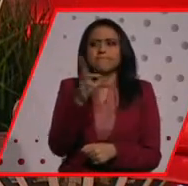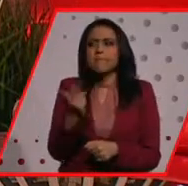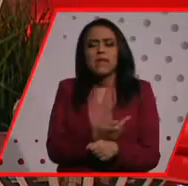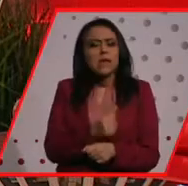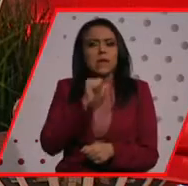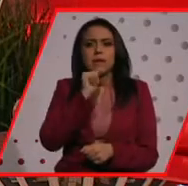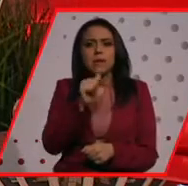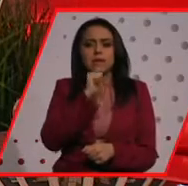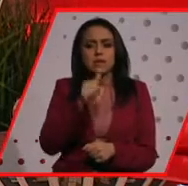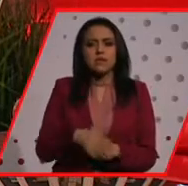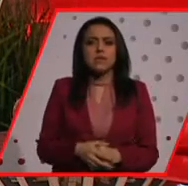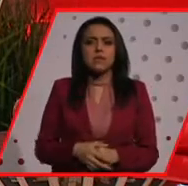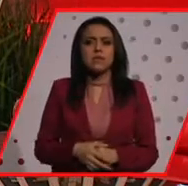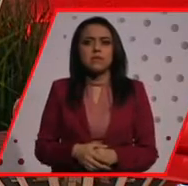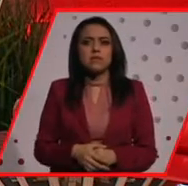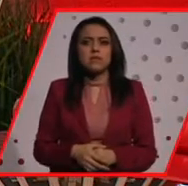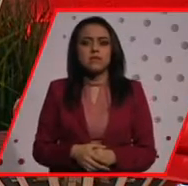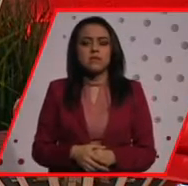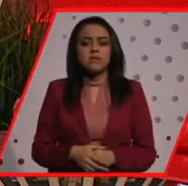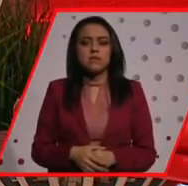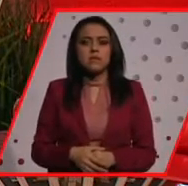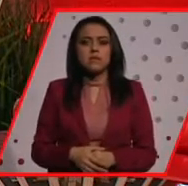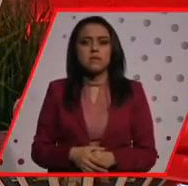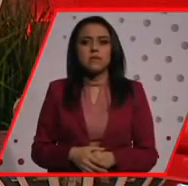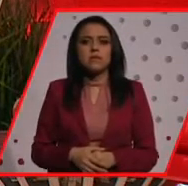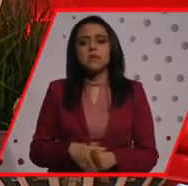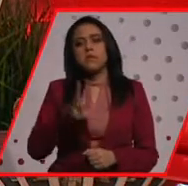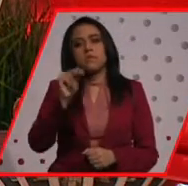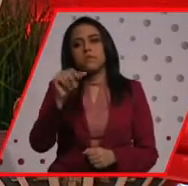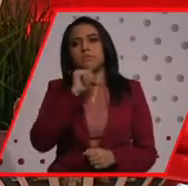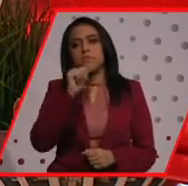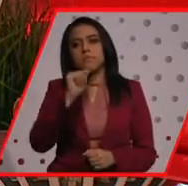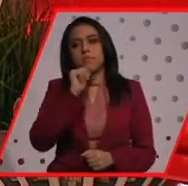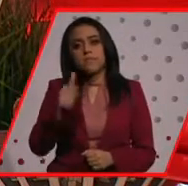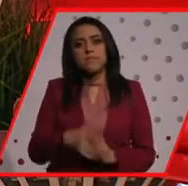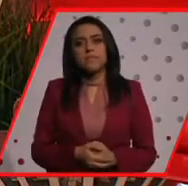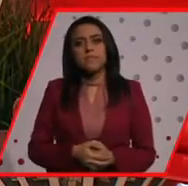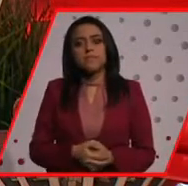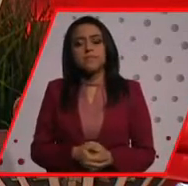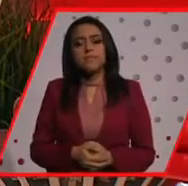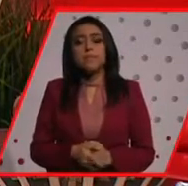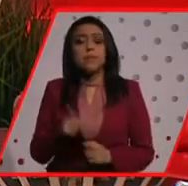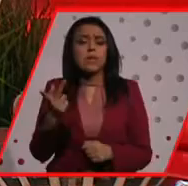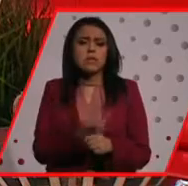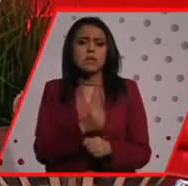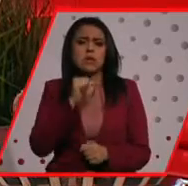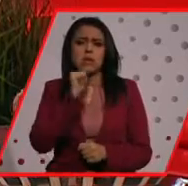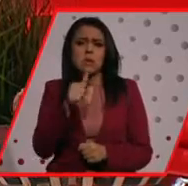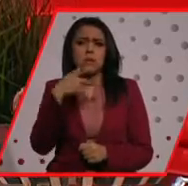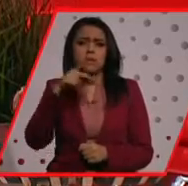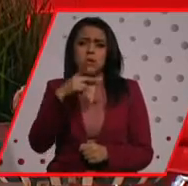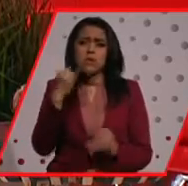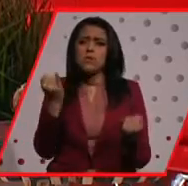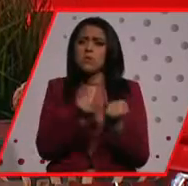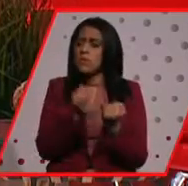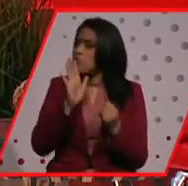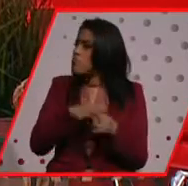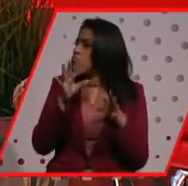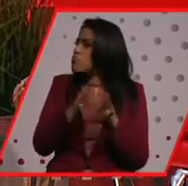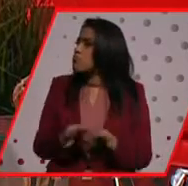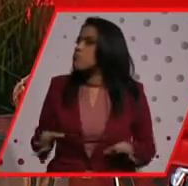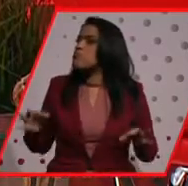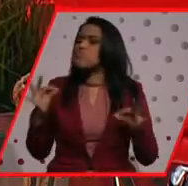no celebran muchas cosas históricas que sí deberían celebrarse. Si no celebran el día de San Valentín, no pasa nada. Pero también es muy